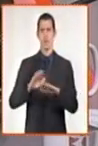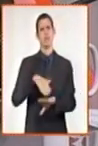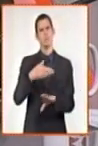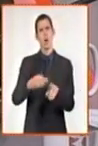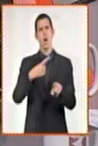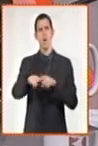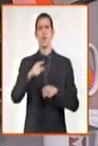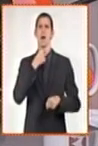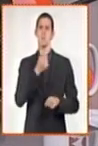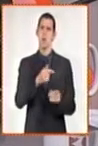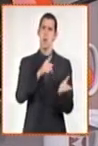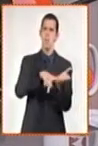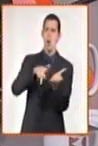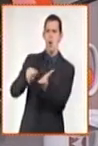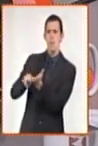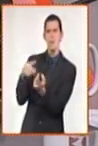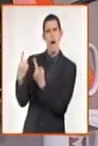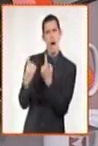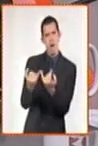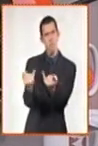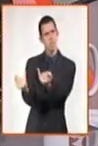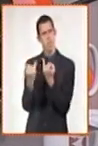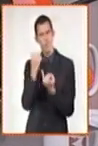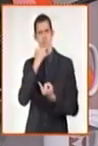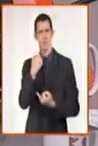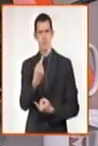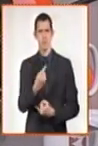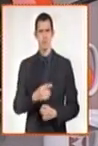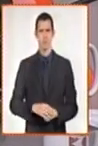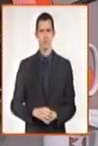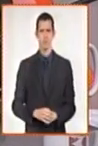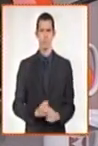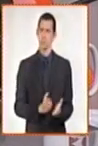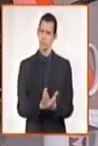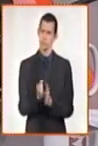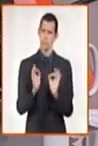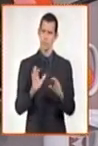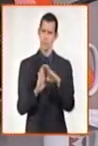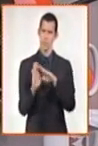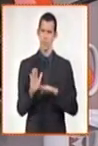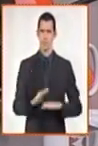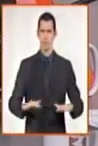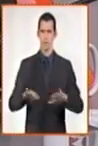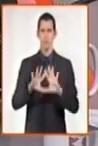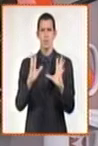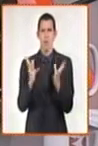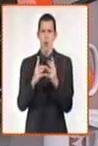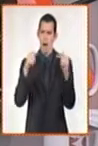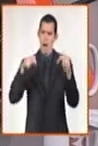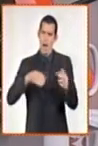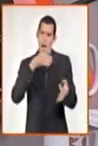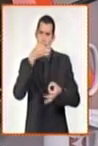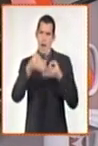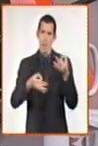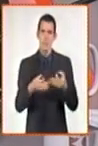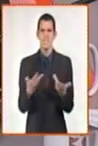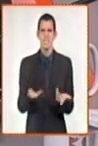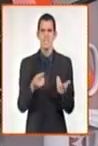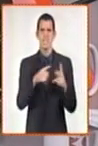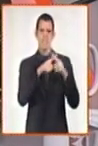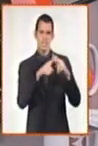también reportes desde las otras provincias del occidente, así que los invito a que nos acompañen desde todo el